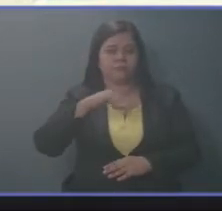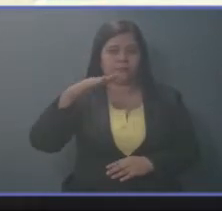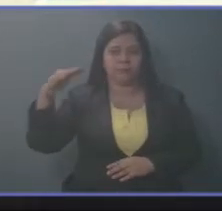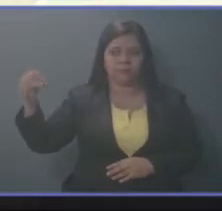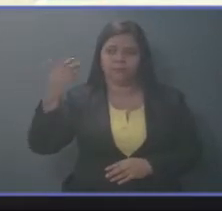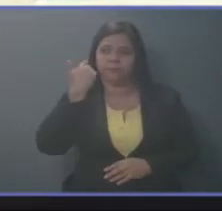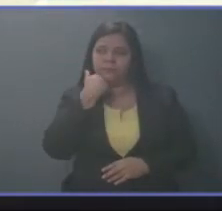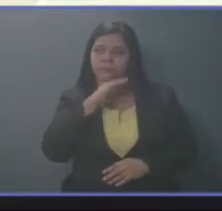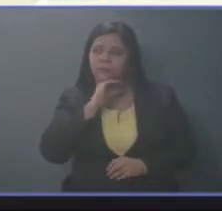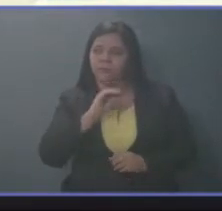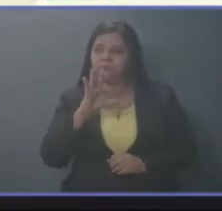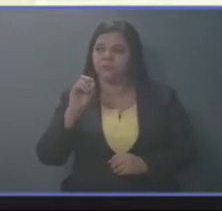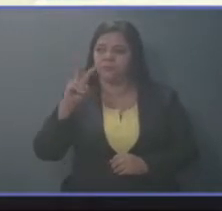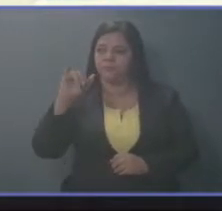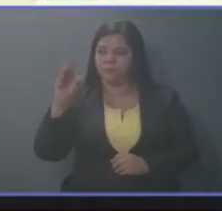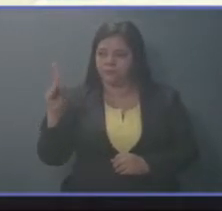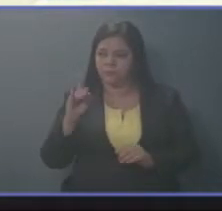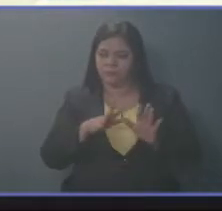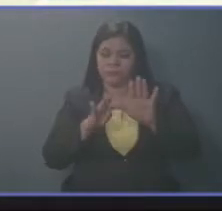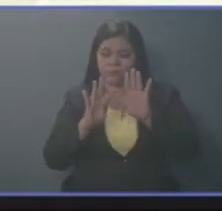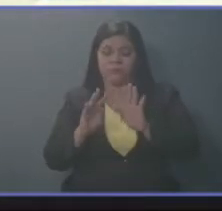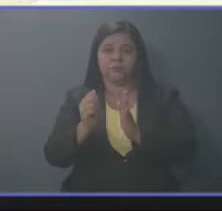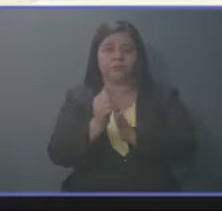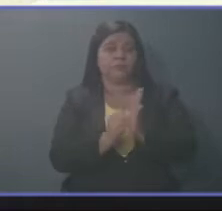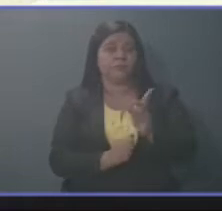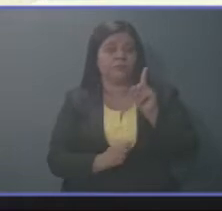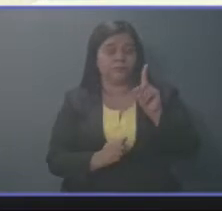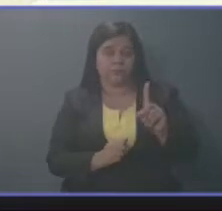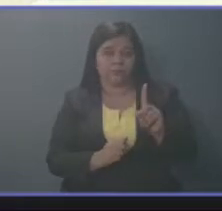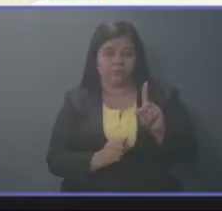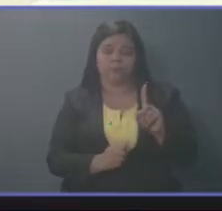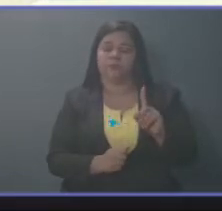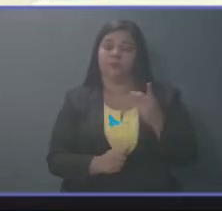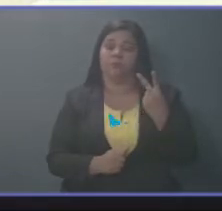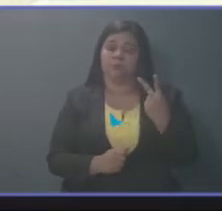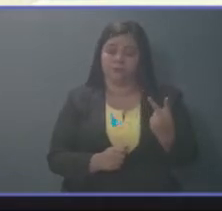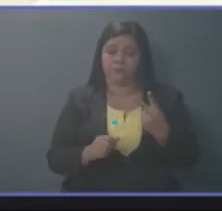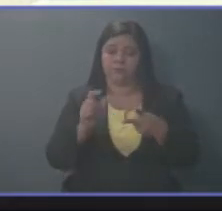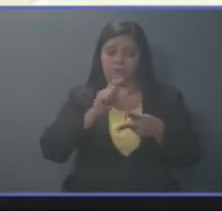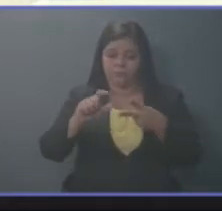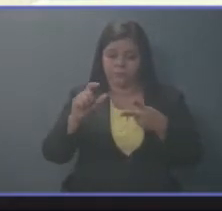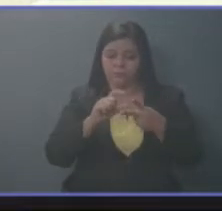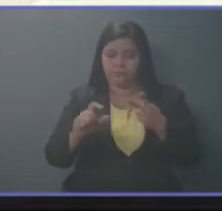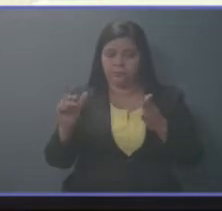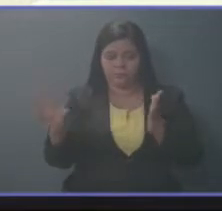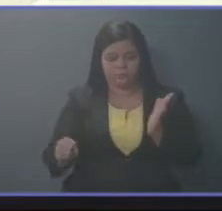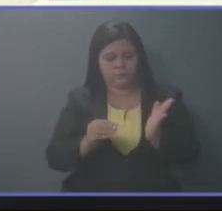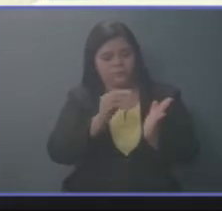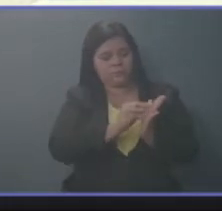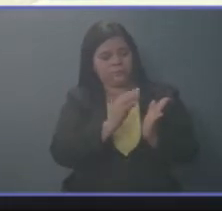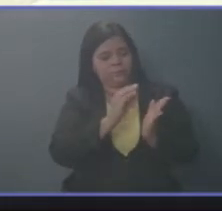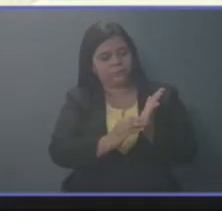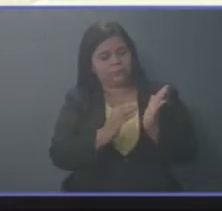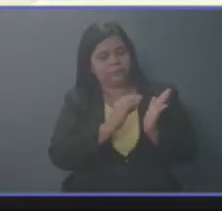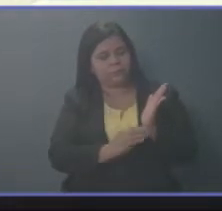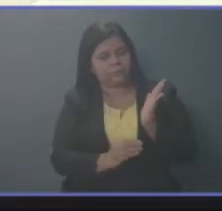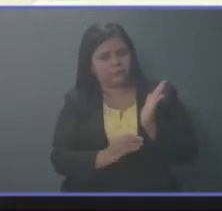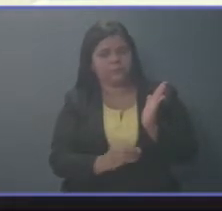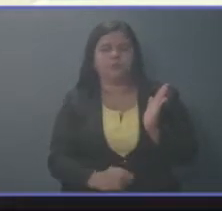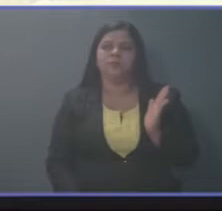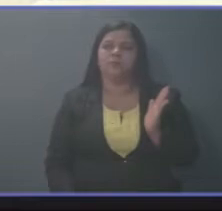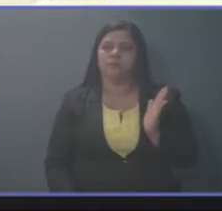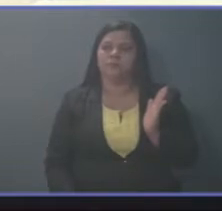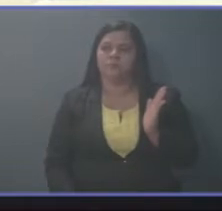por COVID-19. Artículo 1. Incorpórase dos incisos en la parte final del artículo 2 de la siguiente